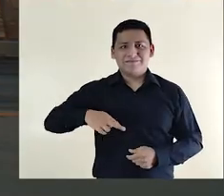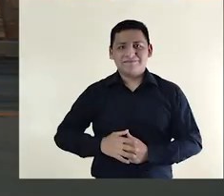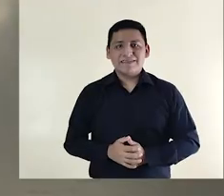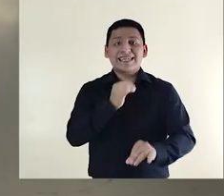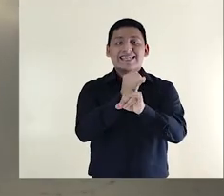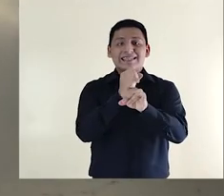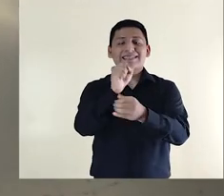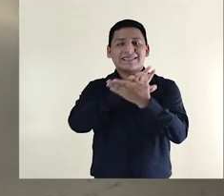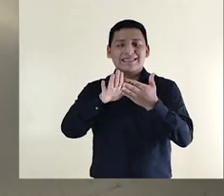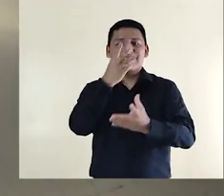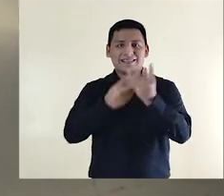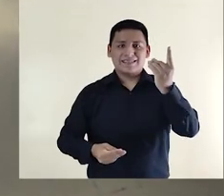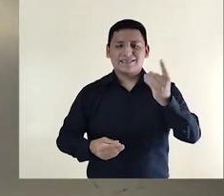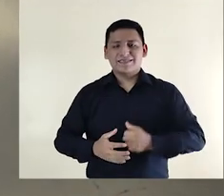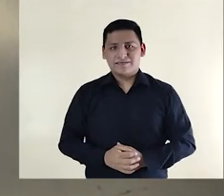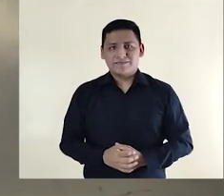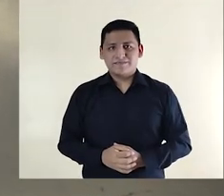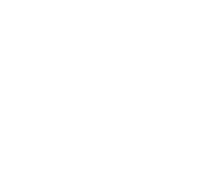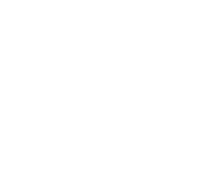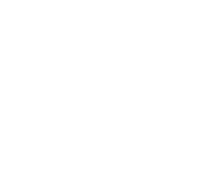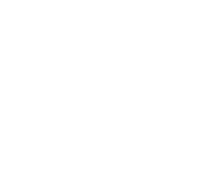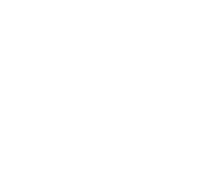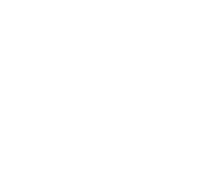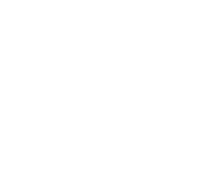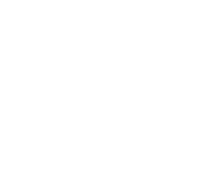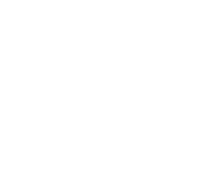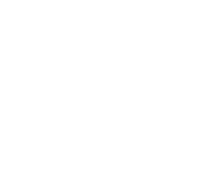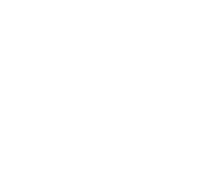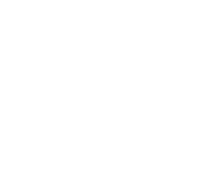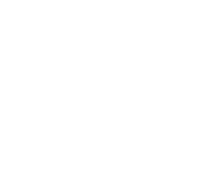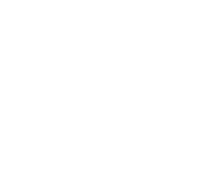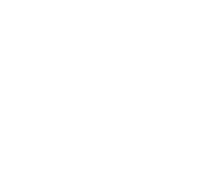religiosa. Iglesia de la Santísima Trinidad, nuestra Lima del Bicentenario.